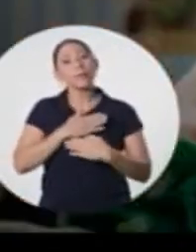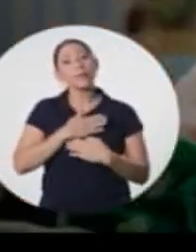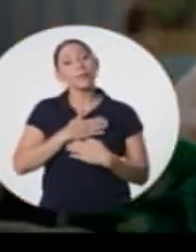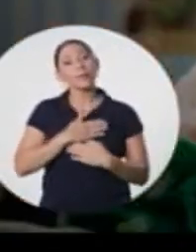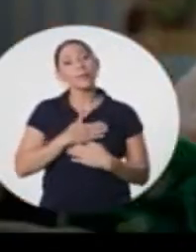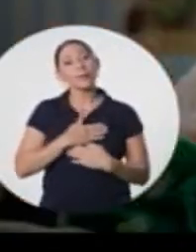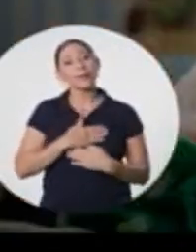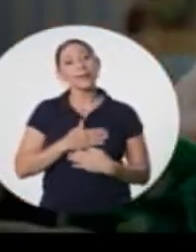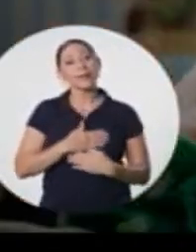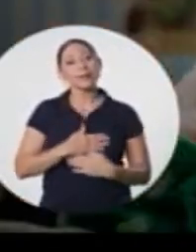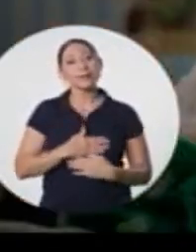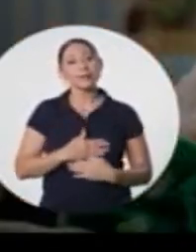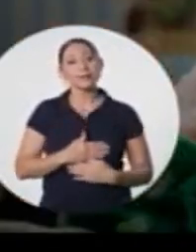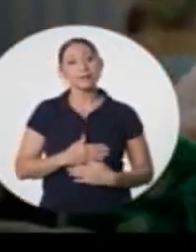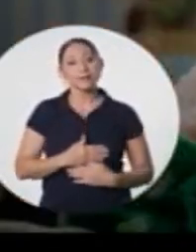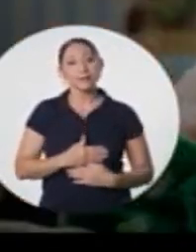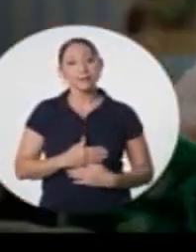descansar.